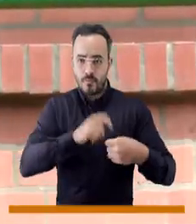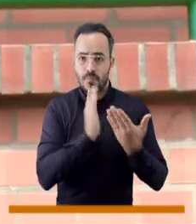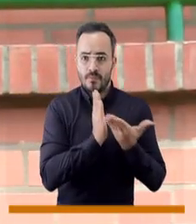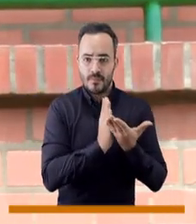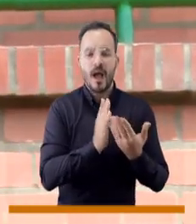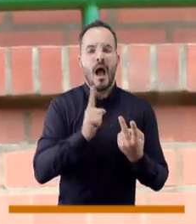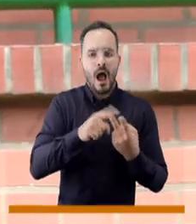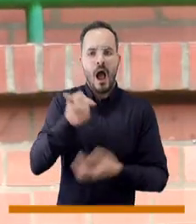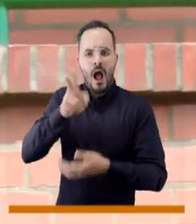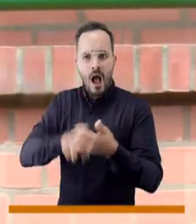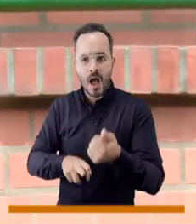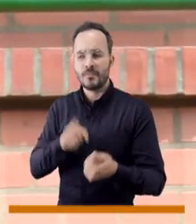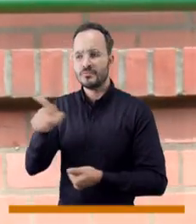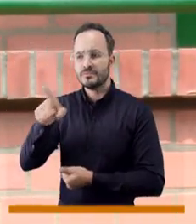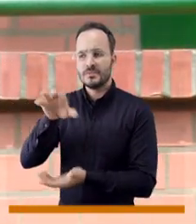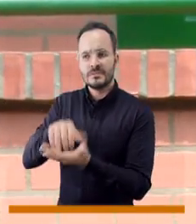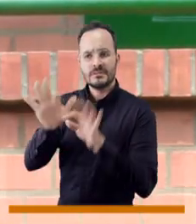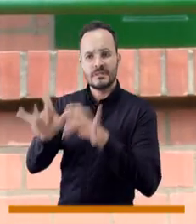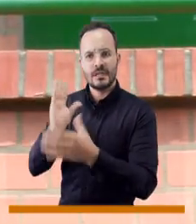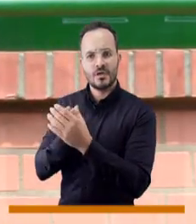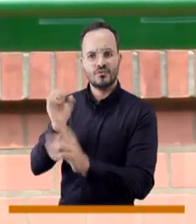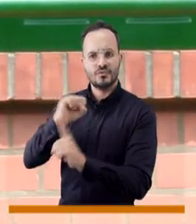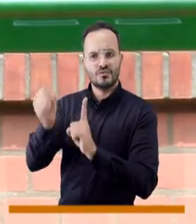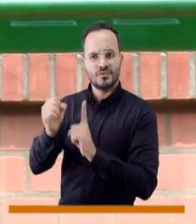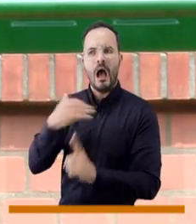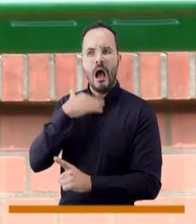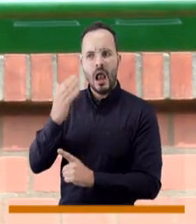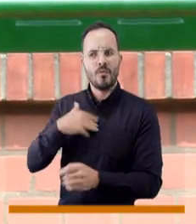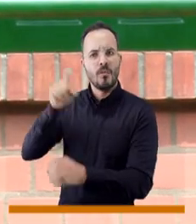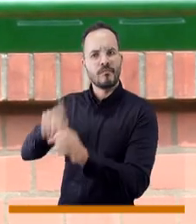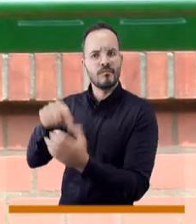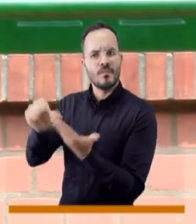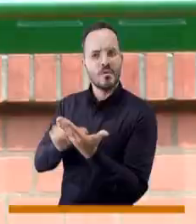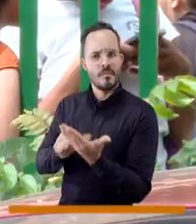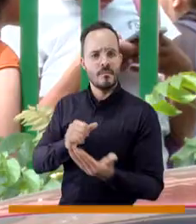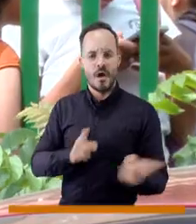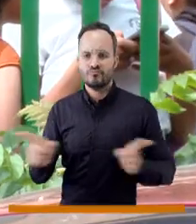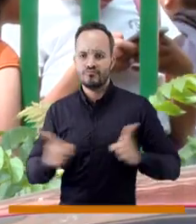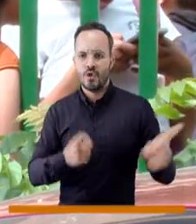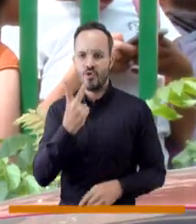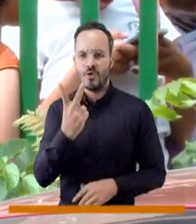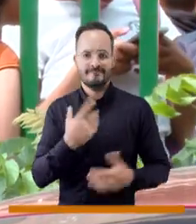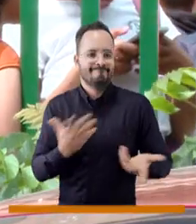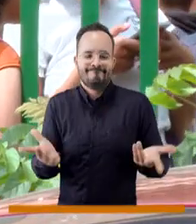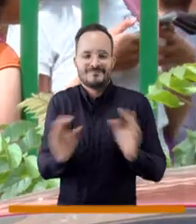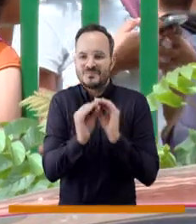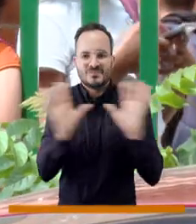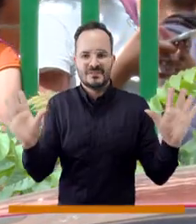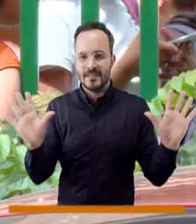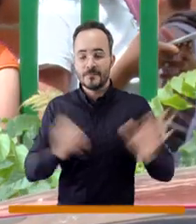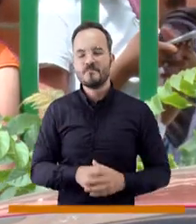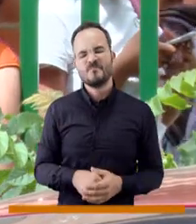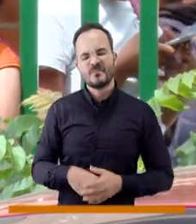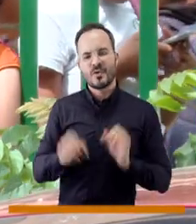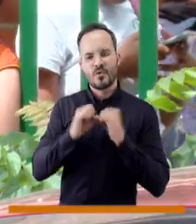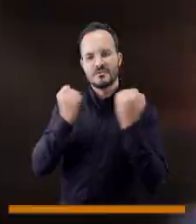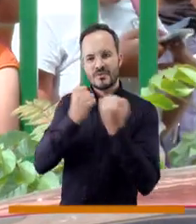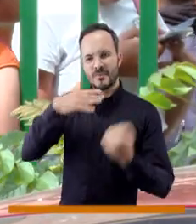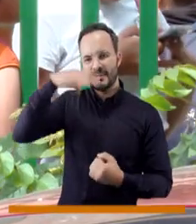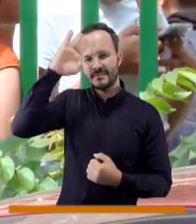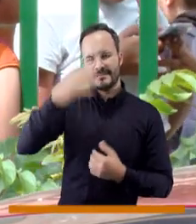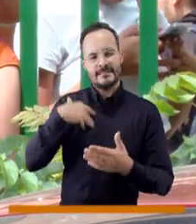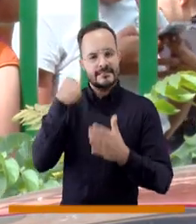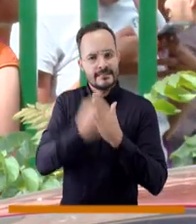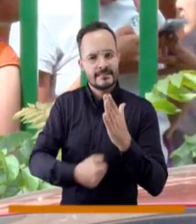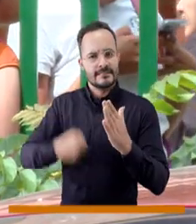escolarizados o pertenecen a algún programa de la Secretaría de Inclusión Social y Familia. Y por eso nosotros hemos sido insistentes desde el Consejo de Medellín